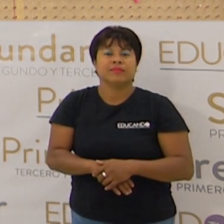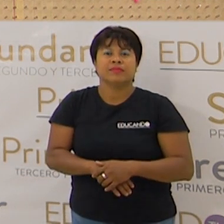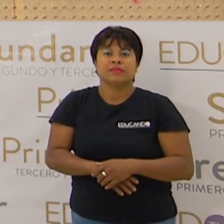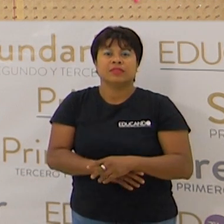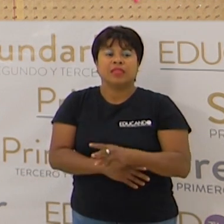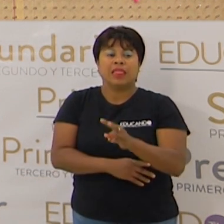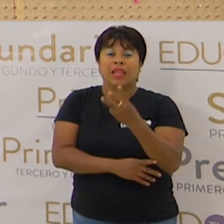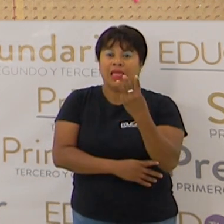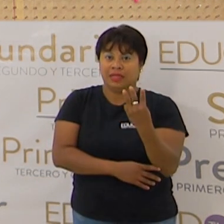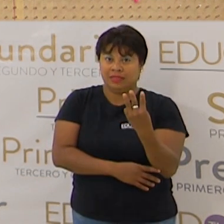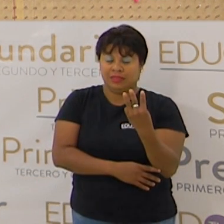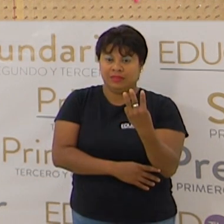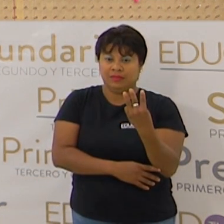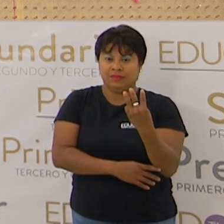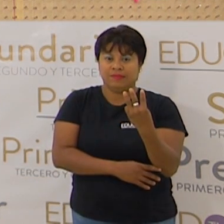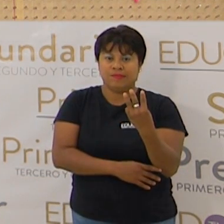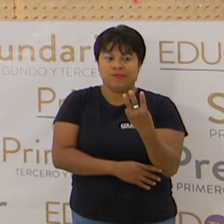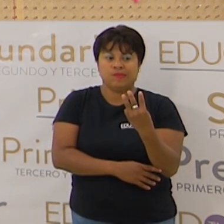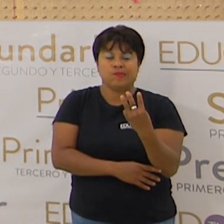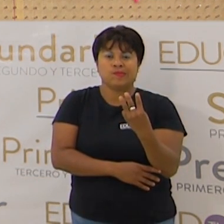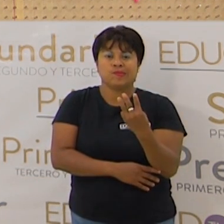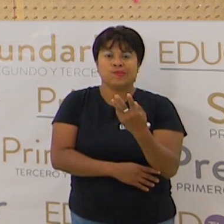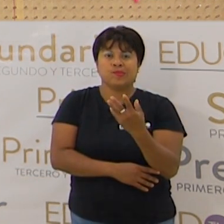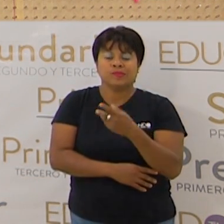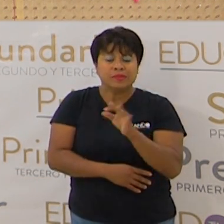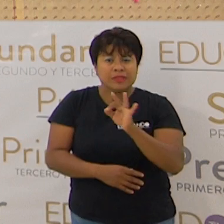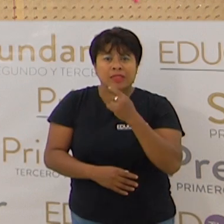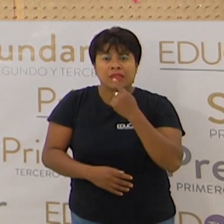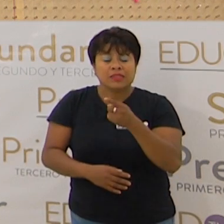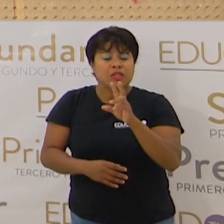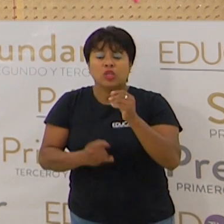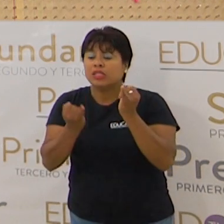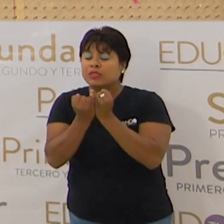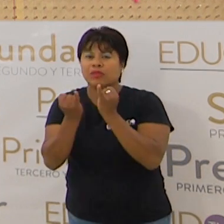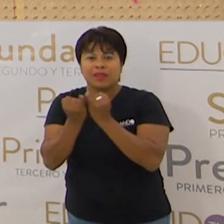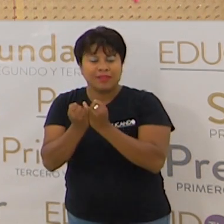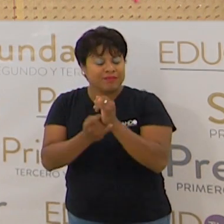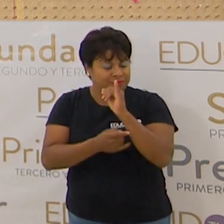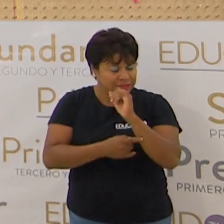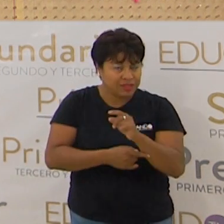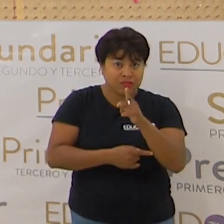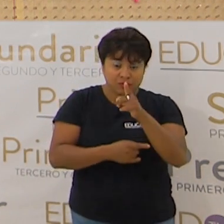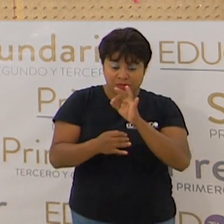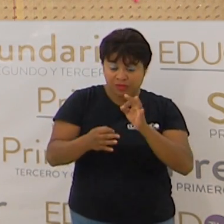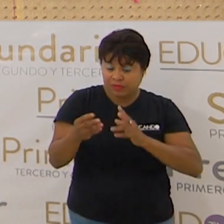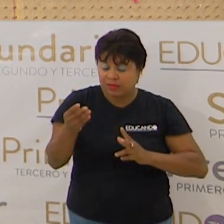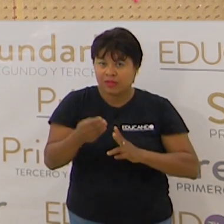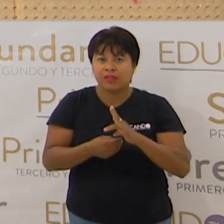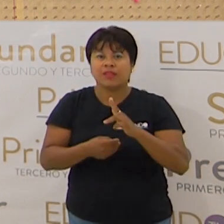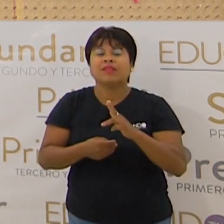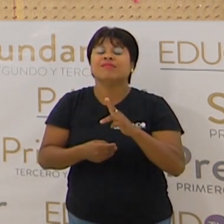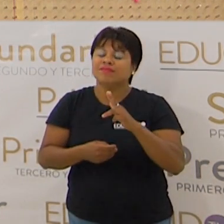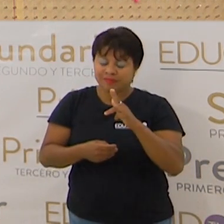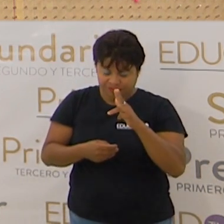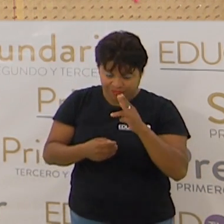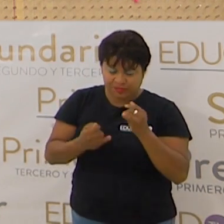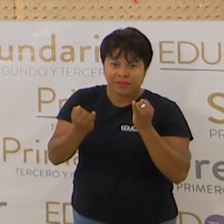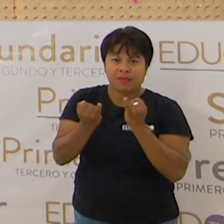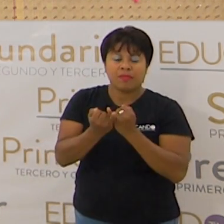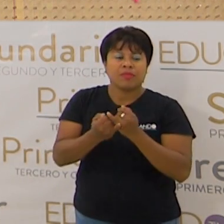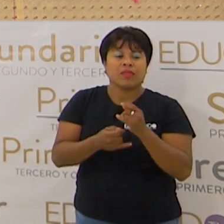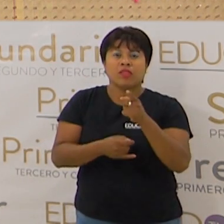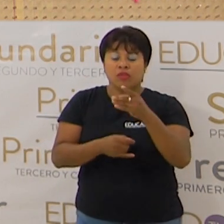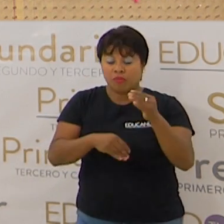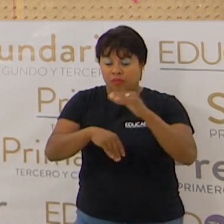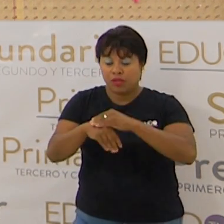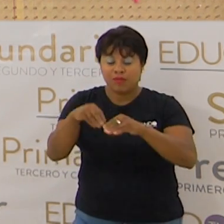y serían 3, y tú dirás, no son iguales, claro que son iguales, si tú los cortas y